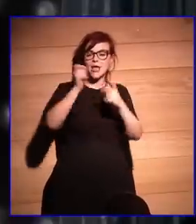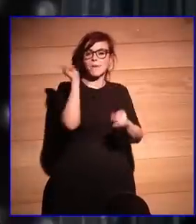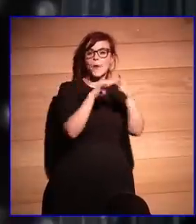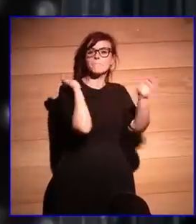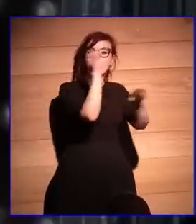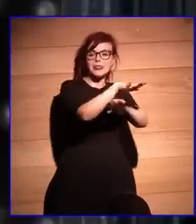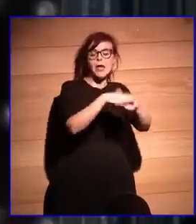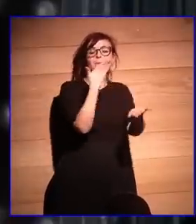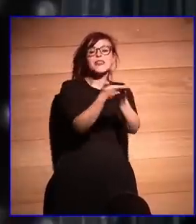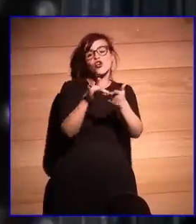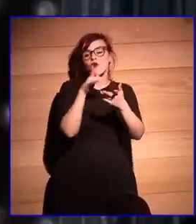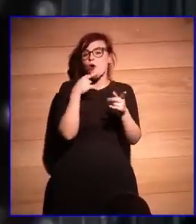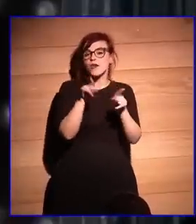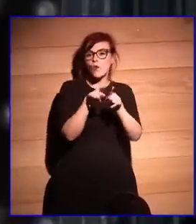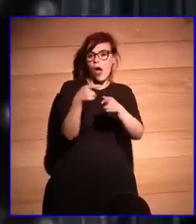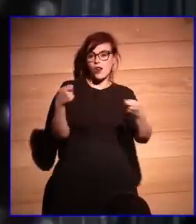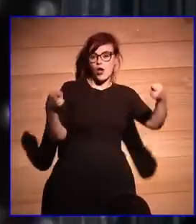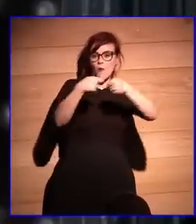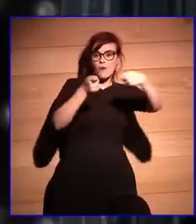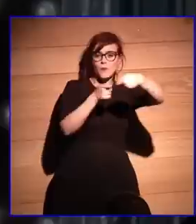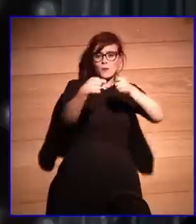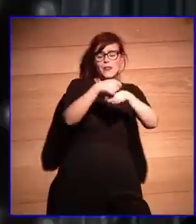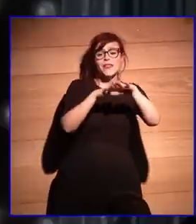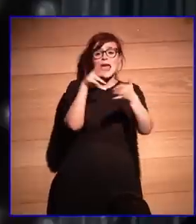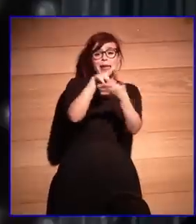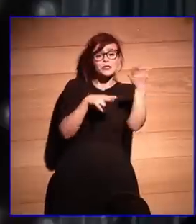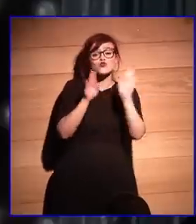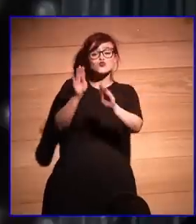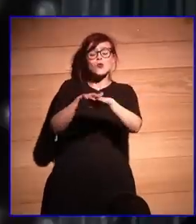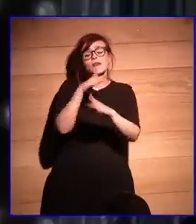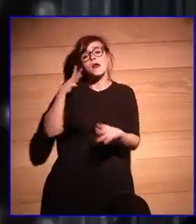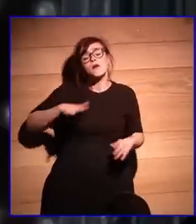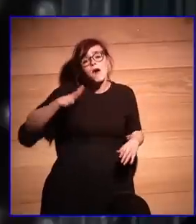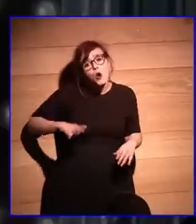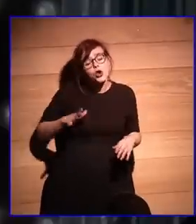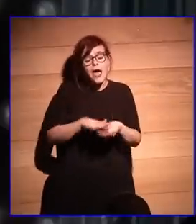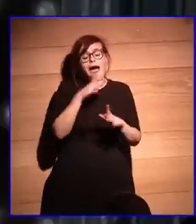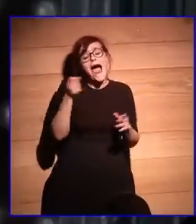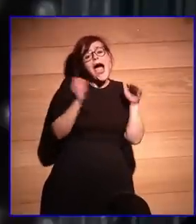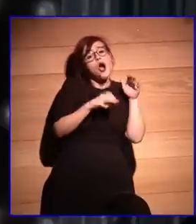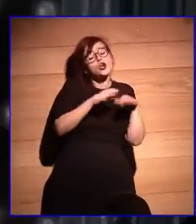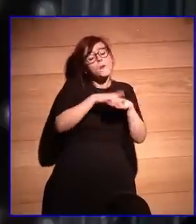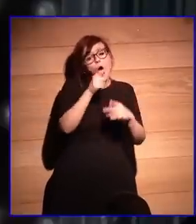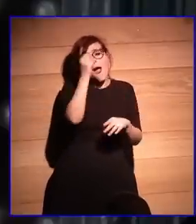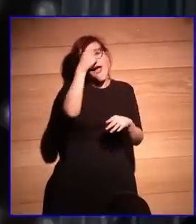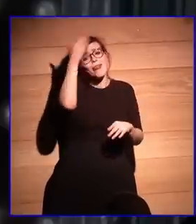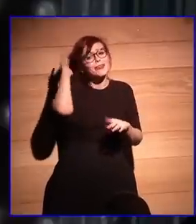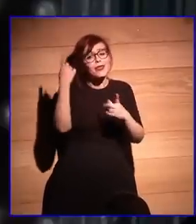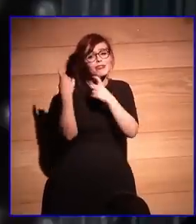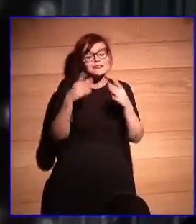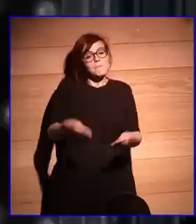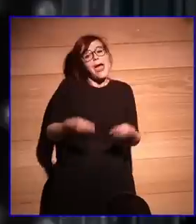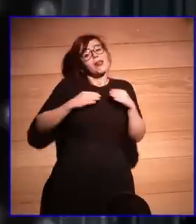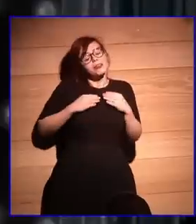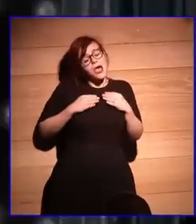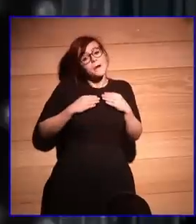mandabas pidiendo a sus lectores que por favor ahorraran para comprarle una manta a Gandhi. Porque una de las cosas que a él le definían